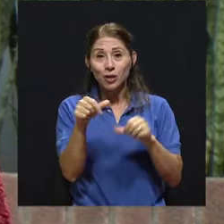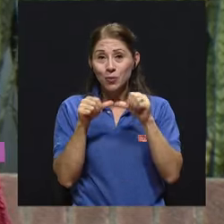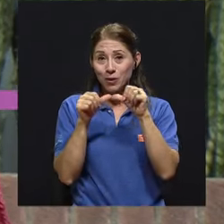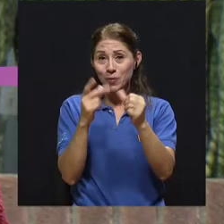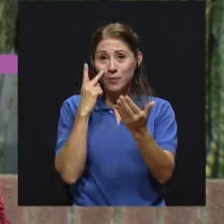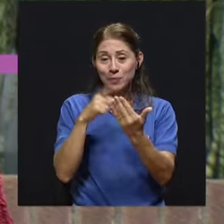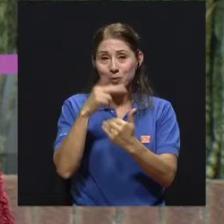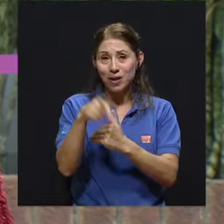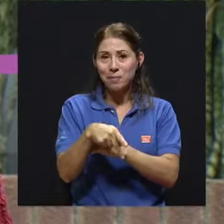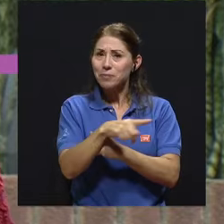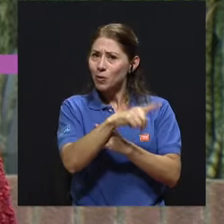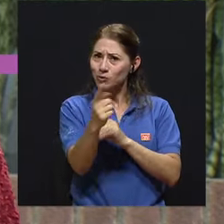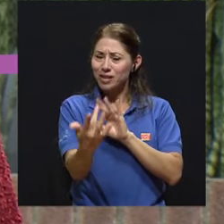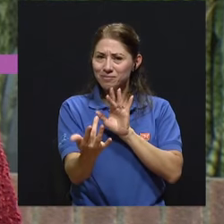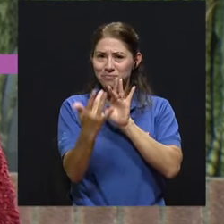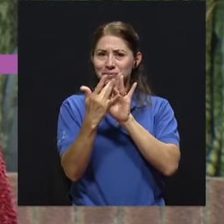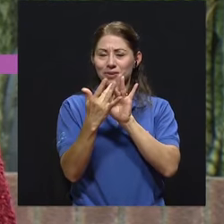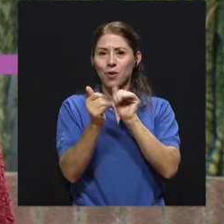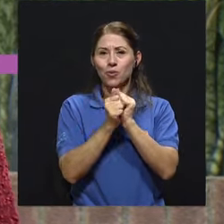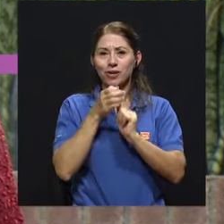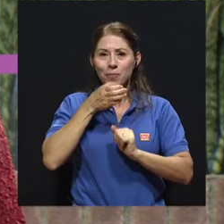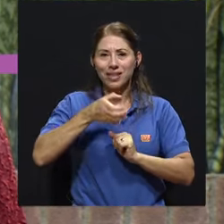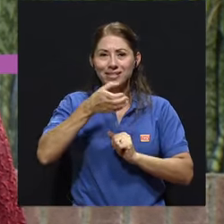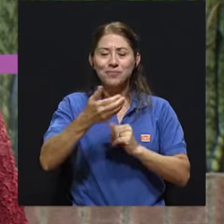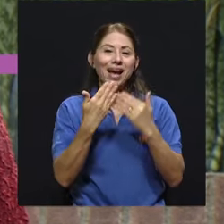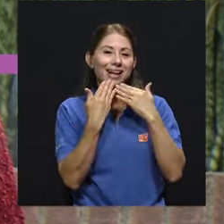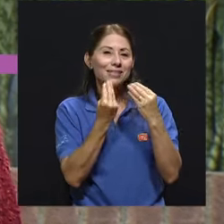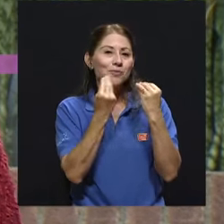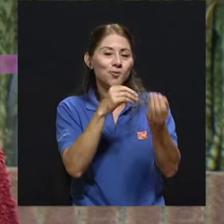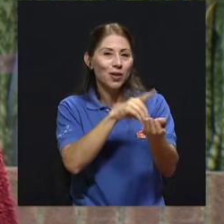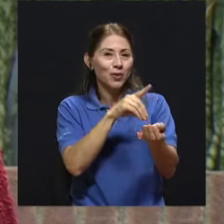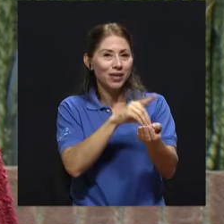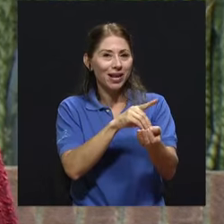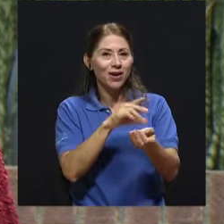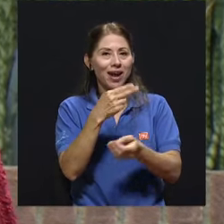acompañando, que nos haga llegar sus recomendaciones y le agradecemos mucho al